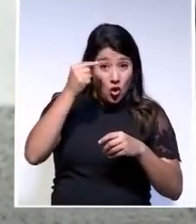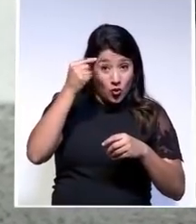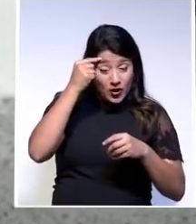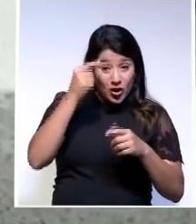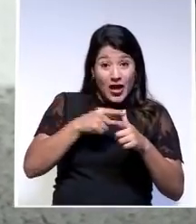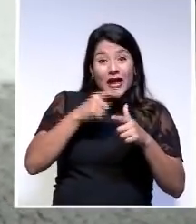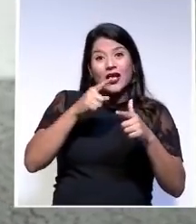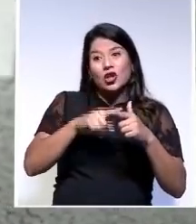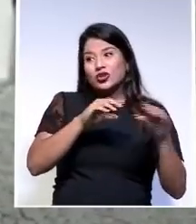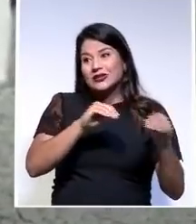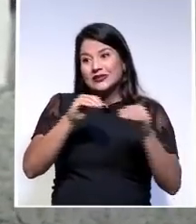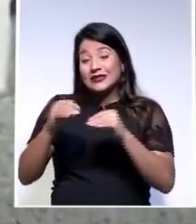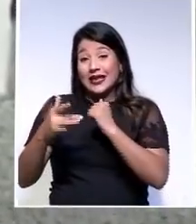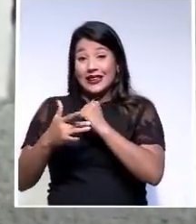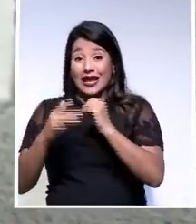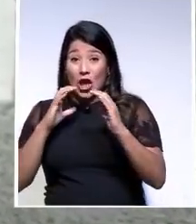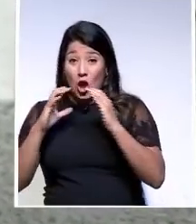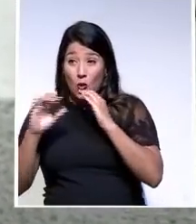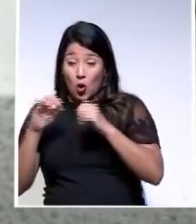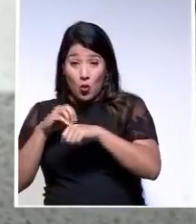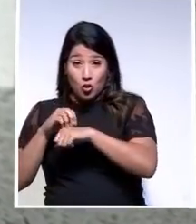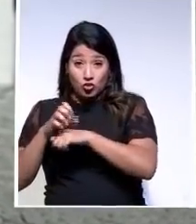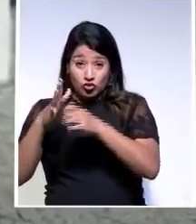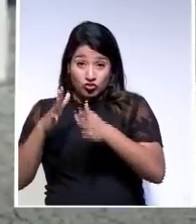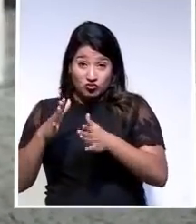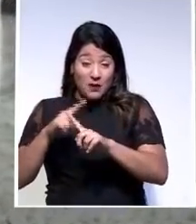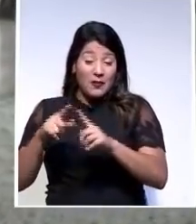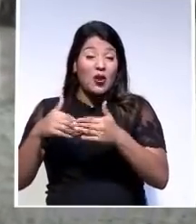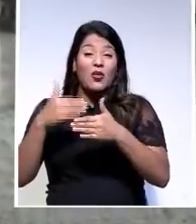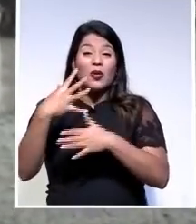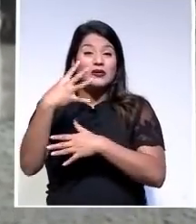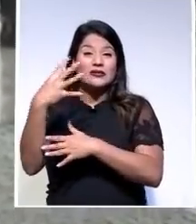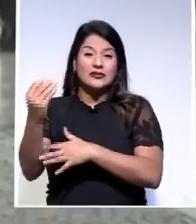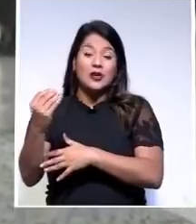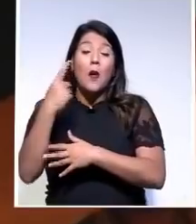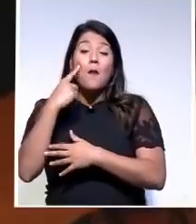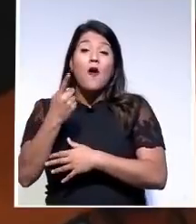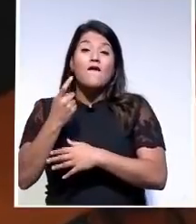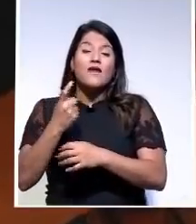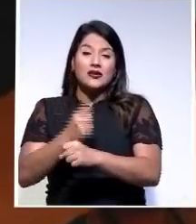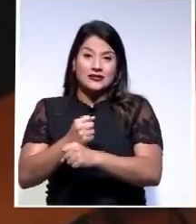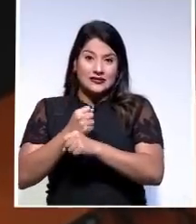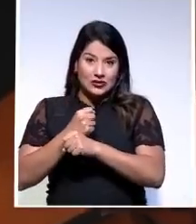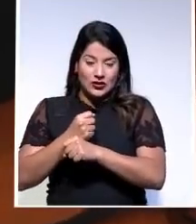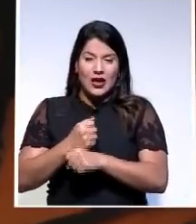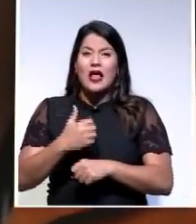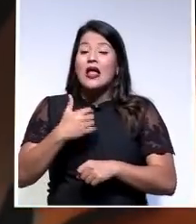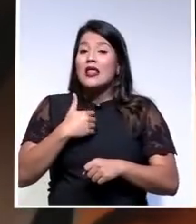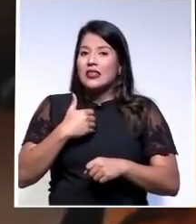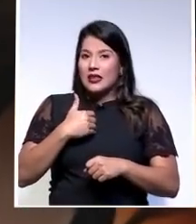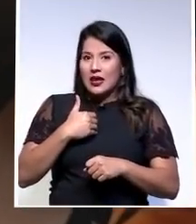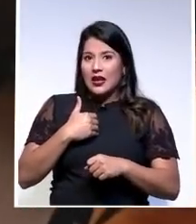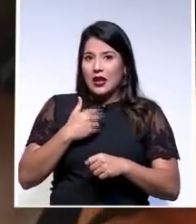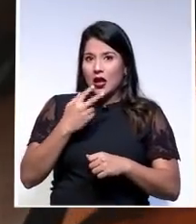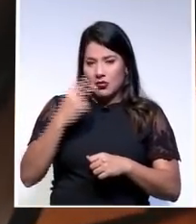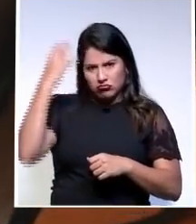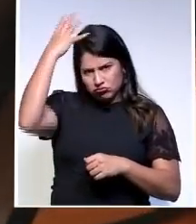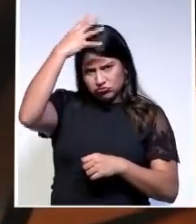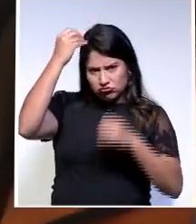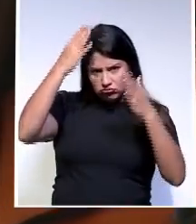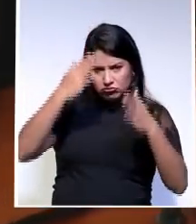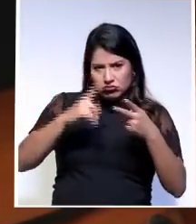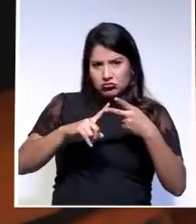sector de las telecomunicaciones, hasta que se fue de su país por inseguridad. Aunque tiene las nacionalidades afgana y